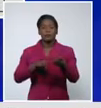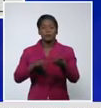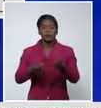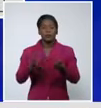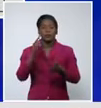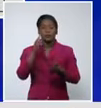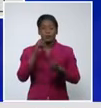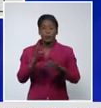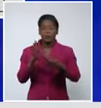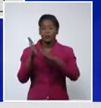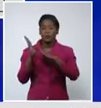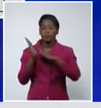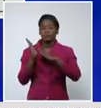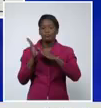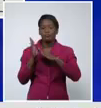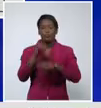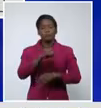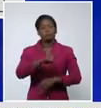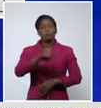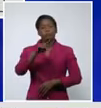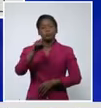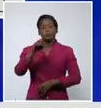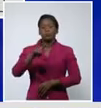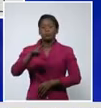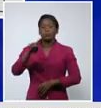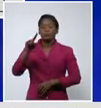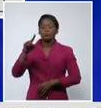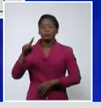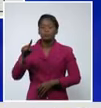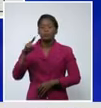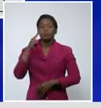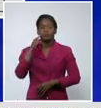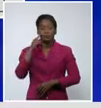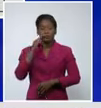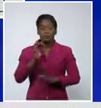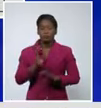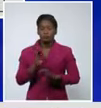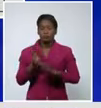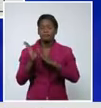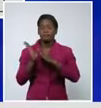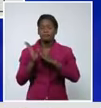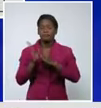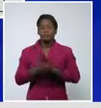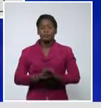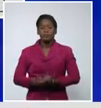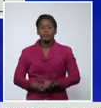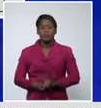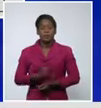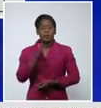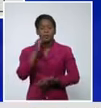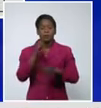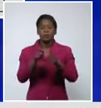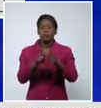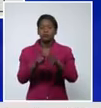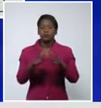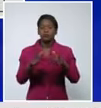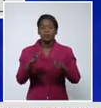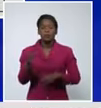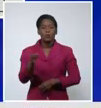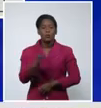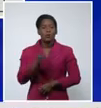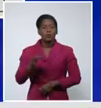es ascendente francamente, como se puede ver ahí, con la mayor transmisión en el